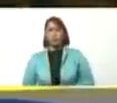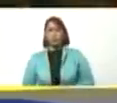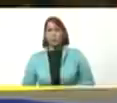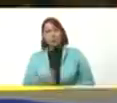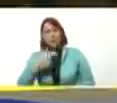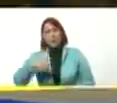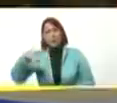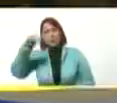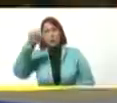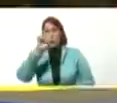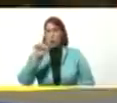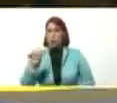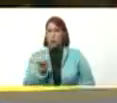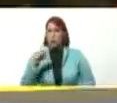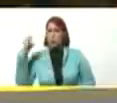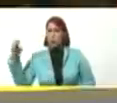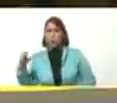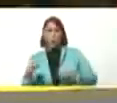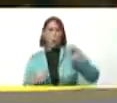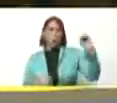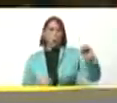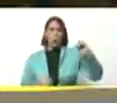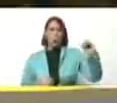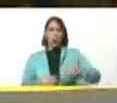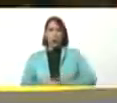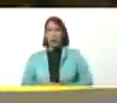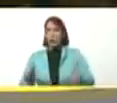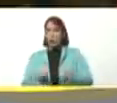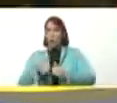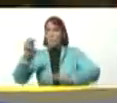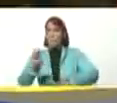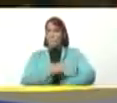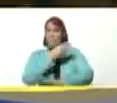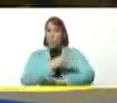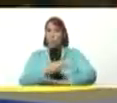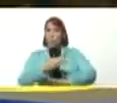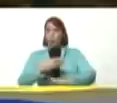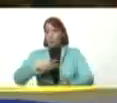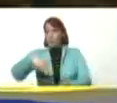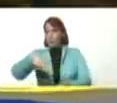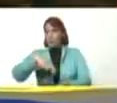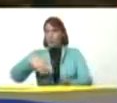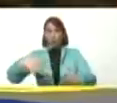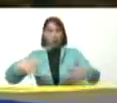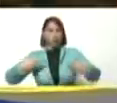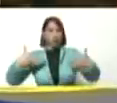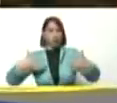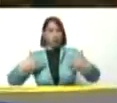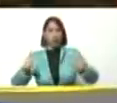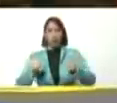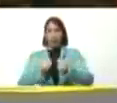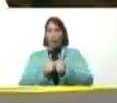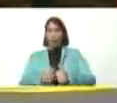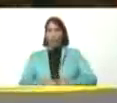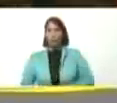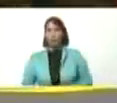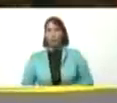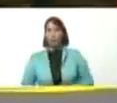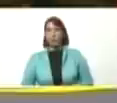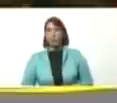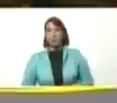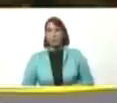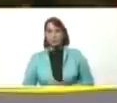sur, de este a oeste, con la música, el baile y la alegría, con caraota, ñema y